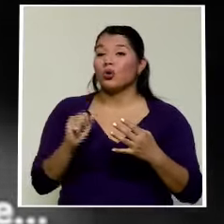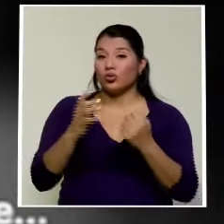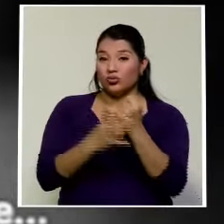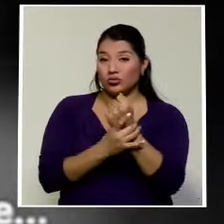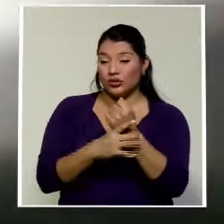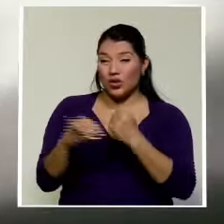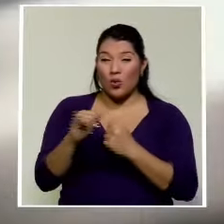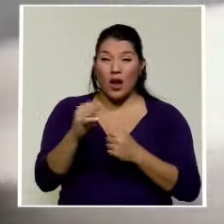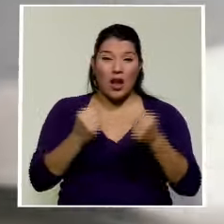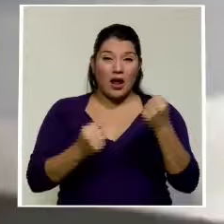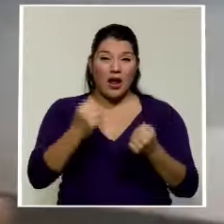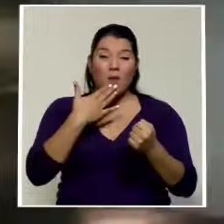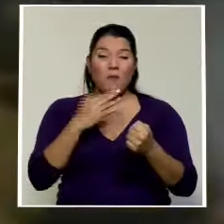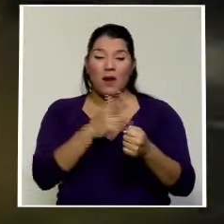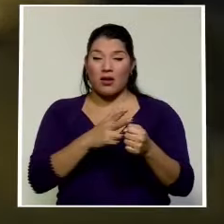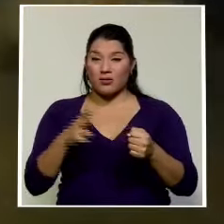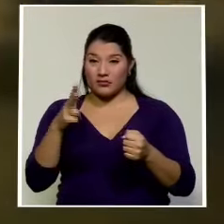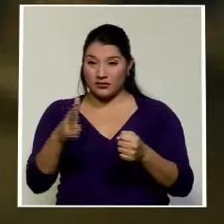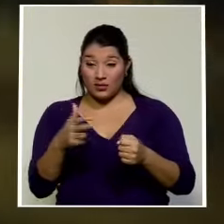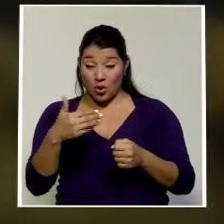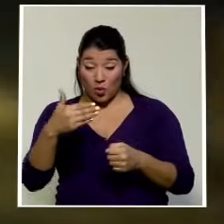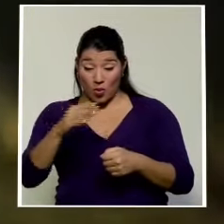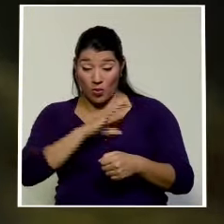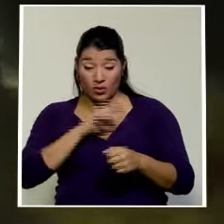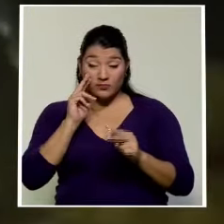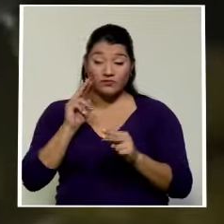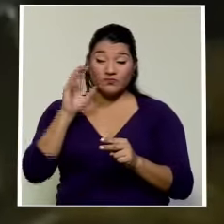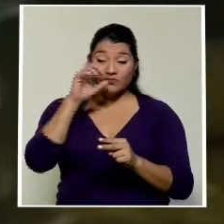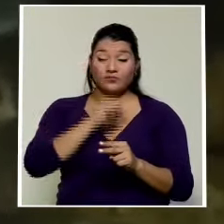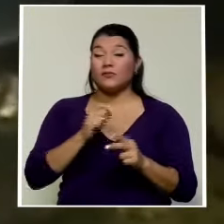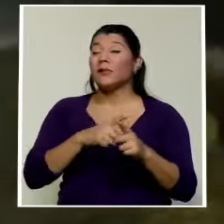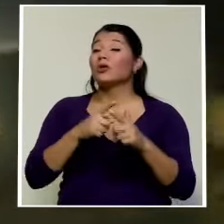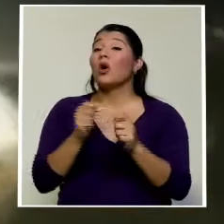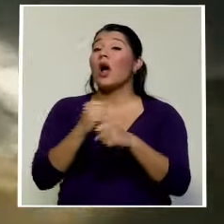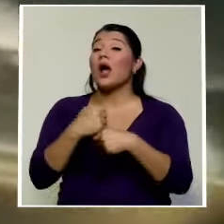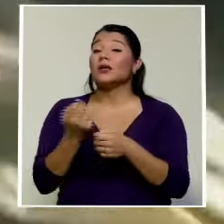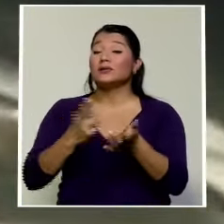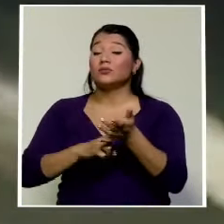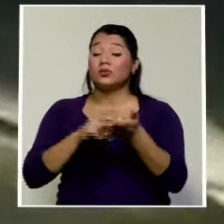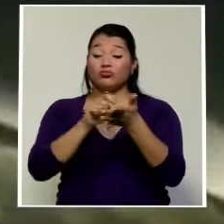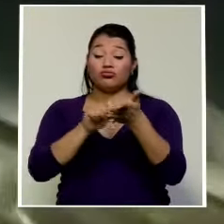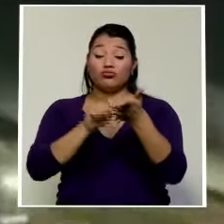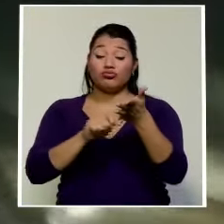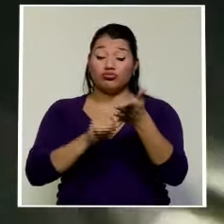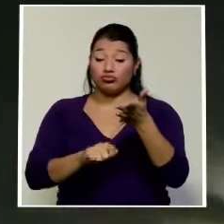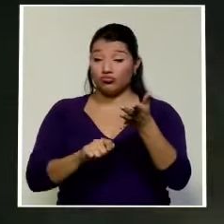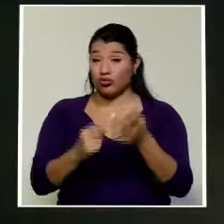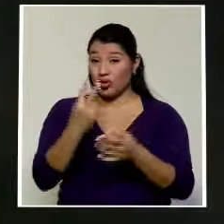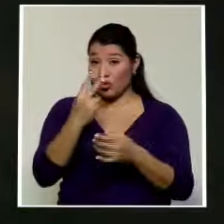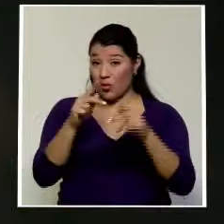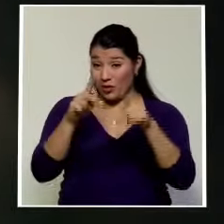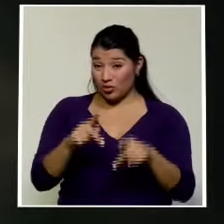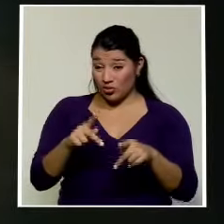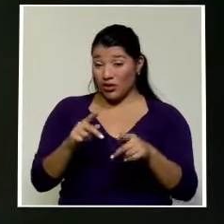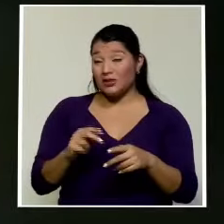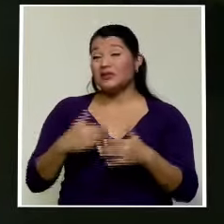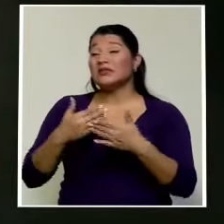mal estacionados. Allí, cuando los oficiales proceden a confeccionar los partes, salen 2 personas y llega una tercera en un